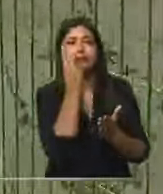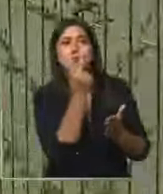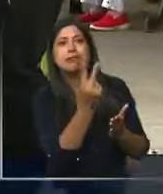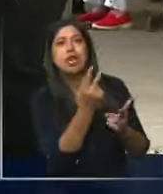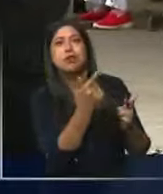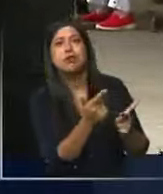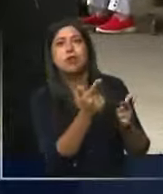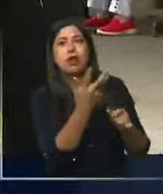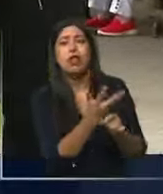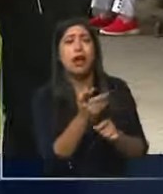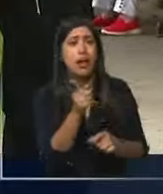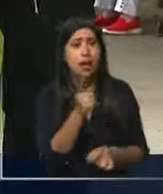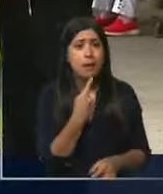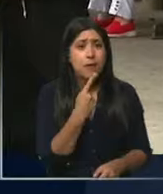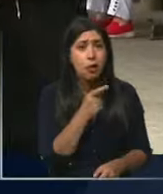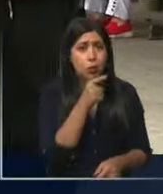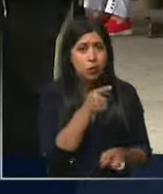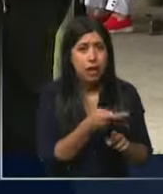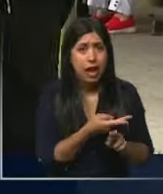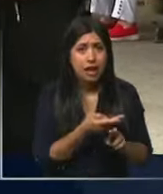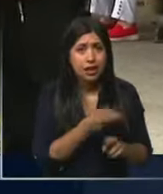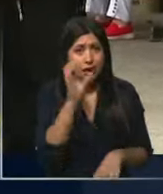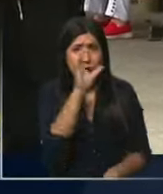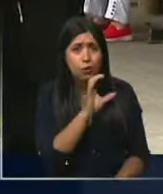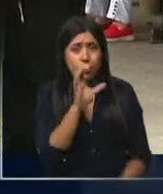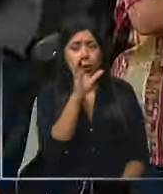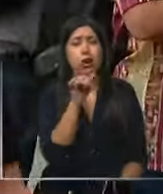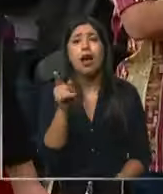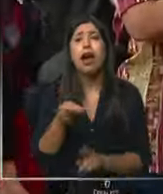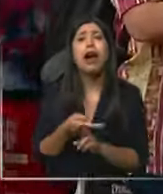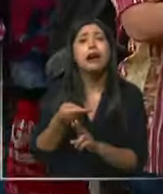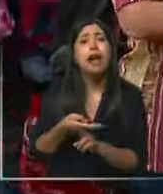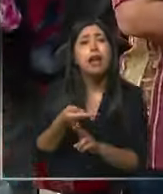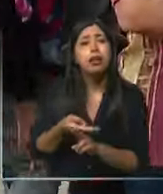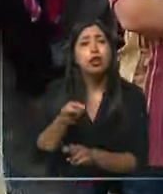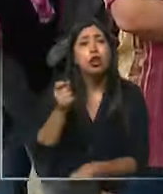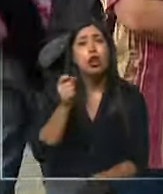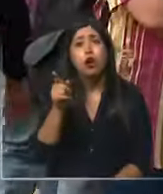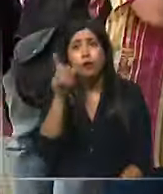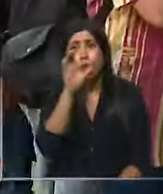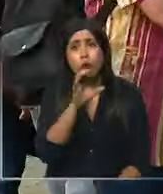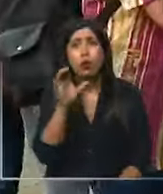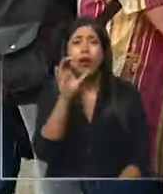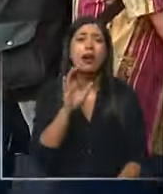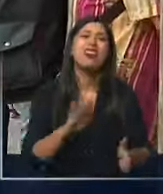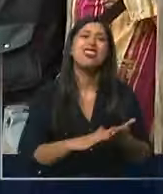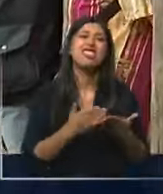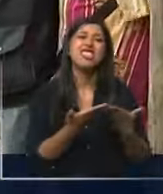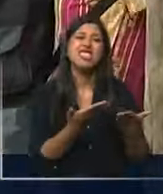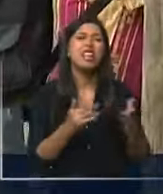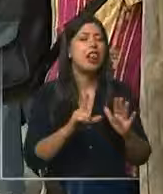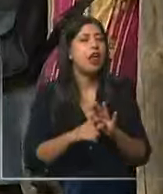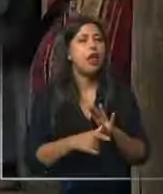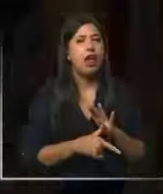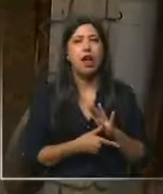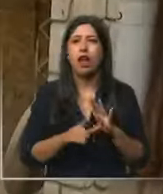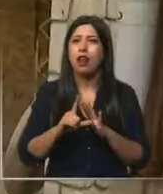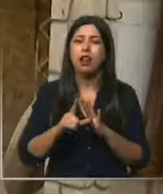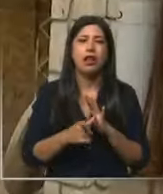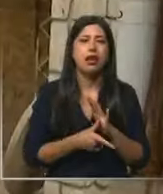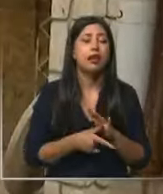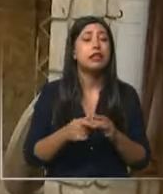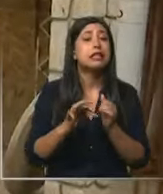suerte tienen. Buscan arriendo. Arriendo para acá. Buscan arriendo. ¿Cómo les fue? Lento.